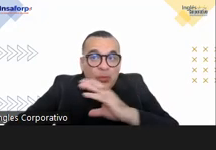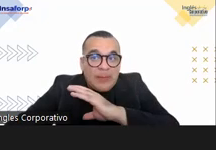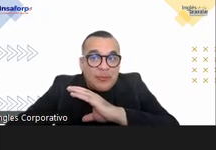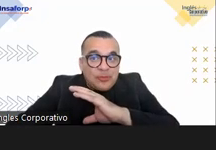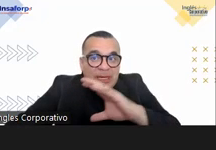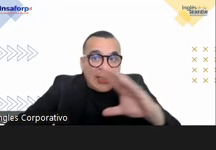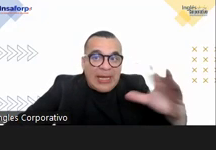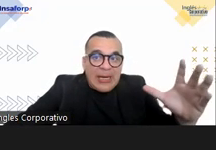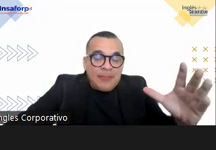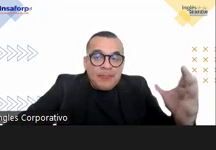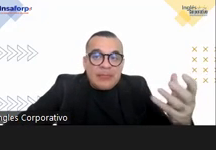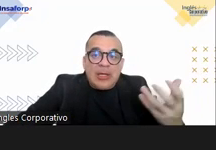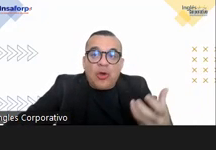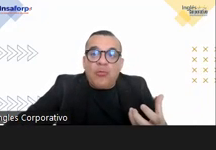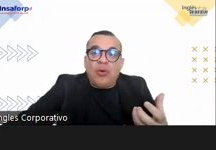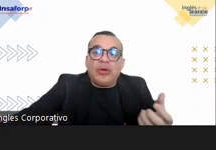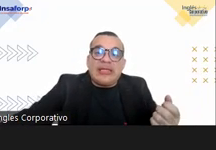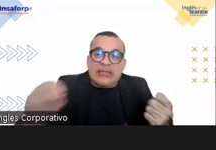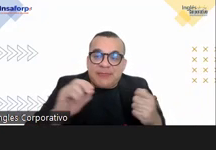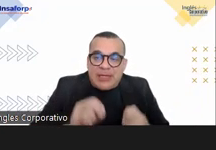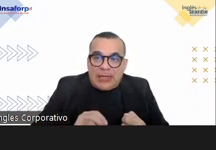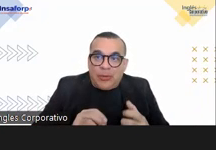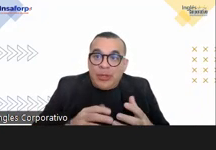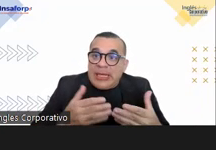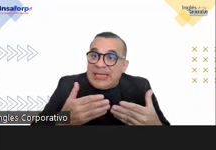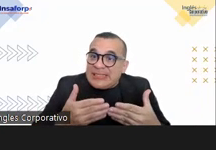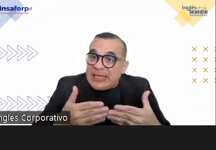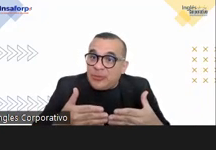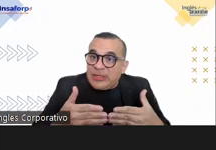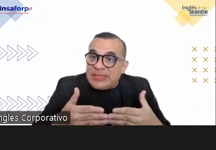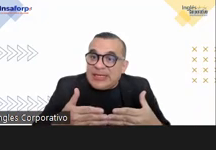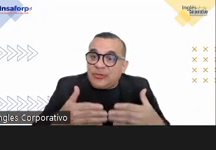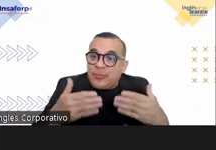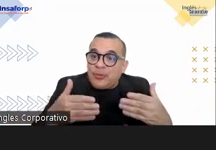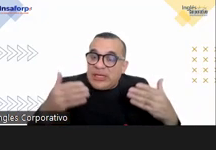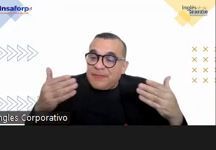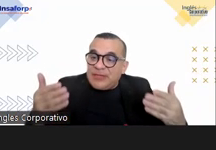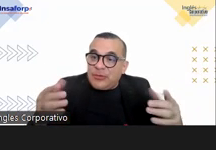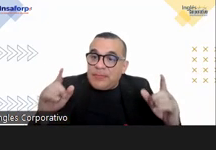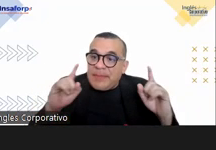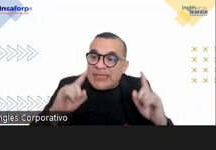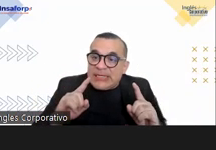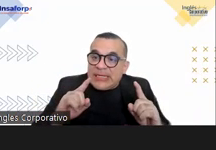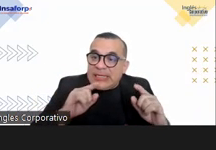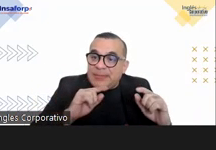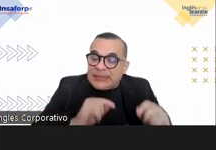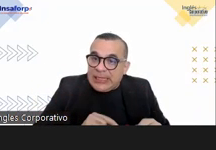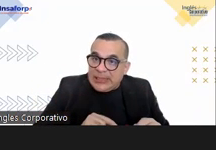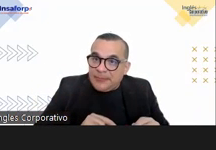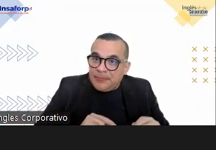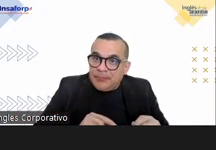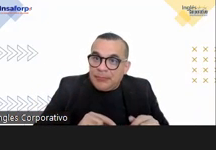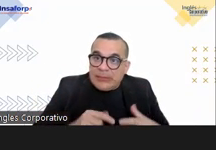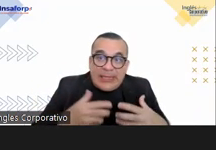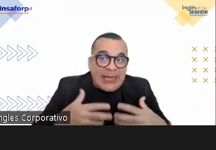ahora una postura clara de cómo identificarlo. Iniciaremos en este caso por una definición básica y